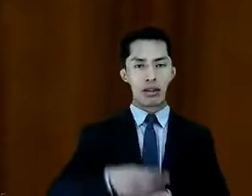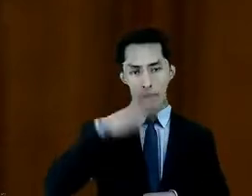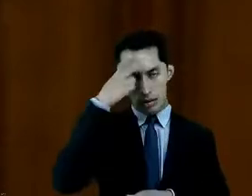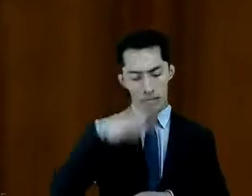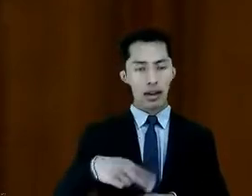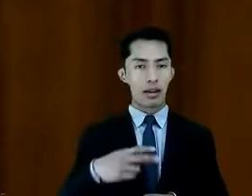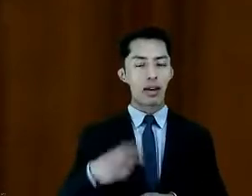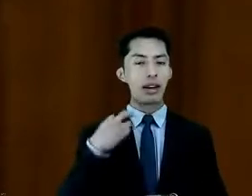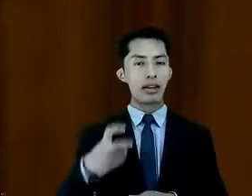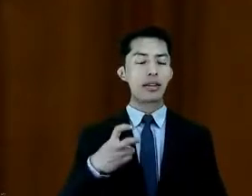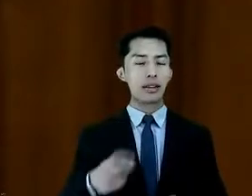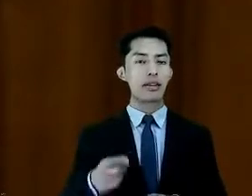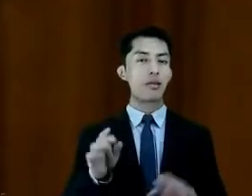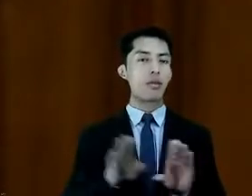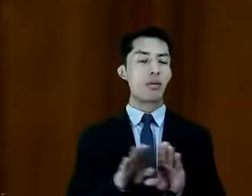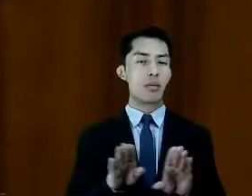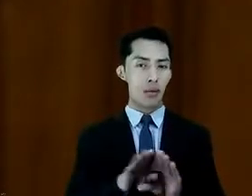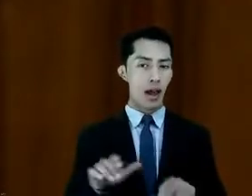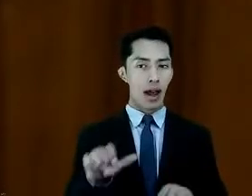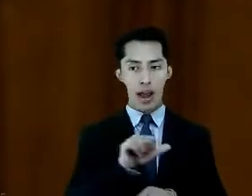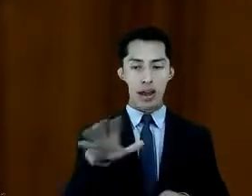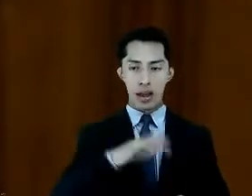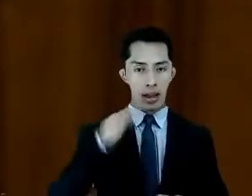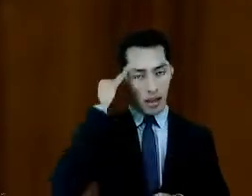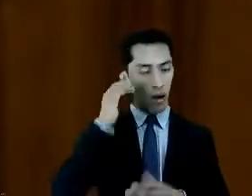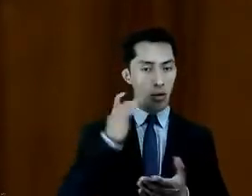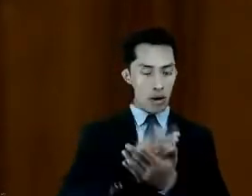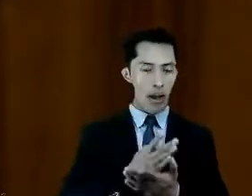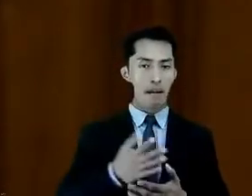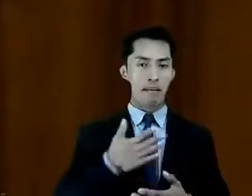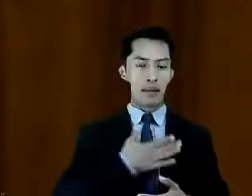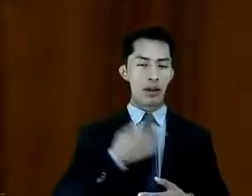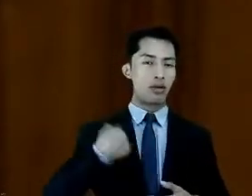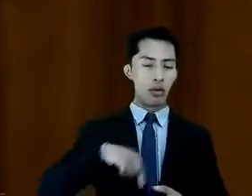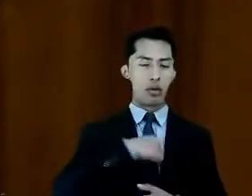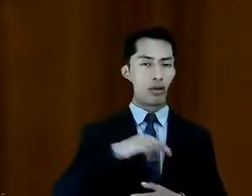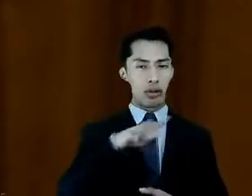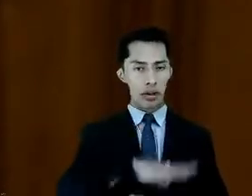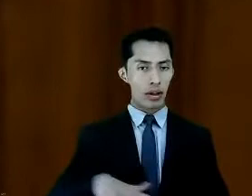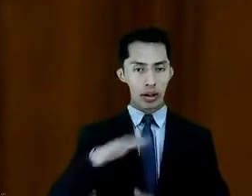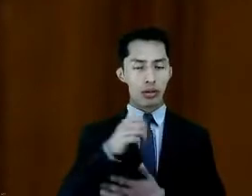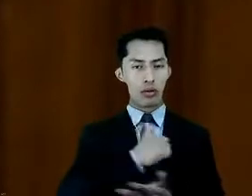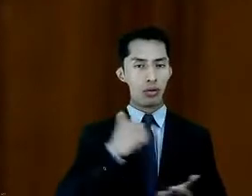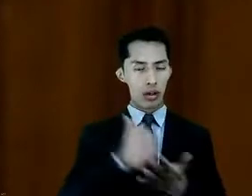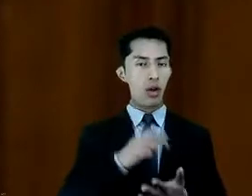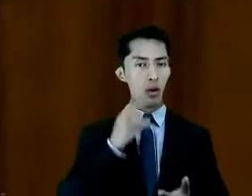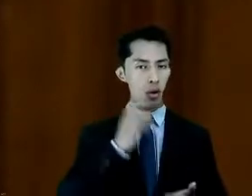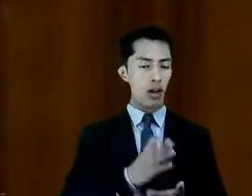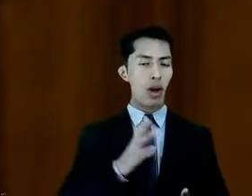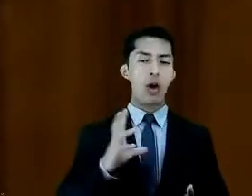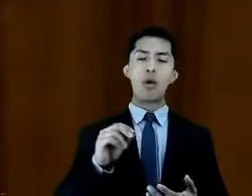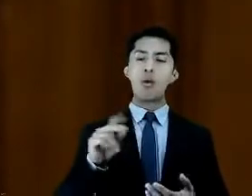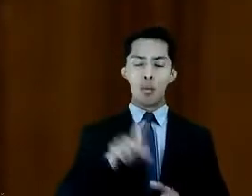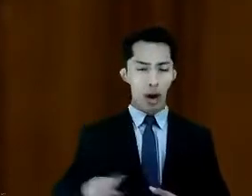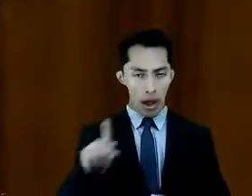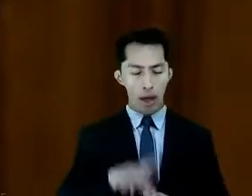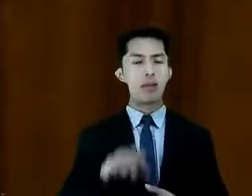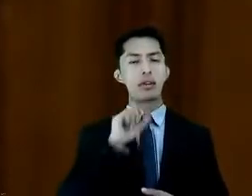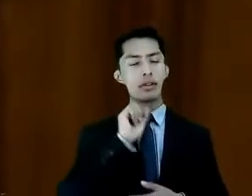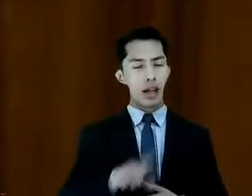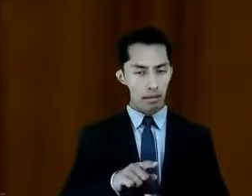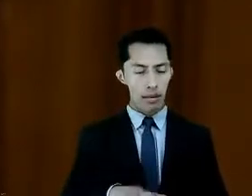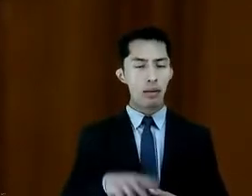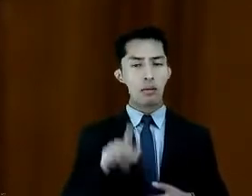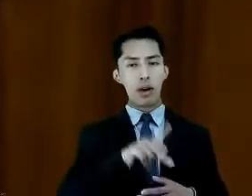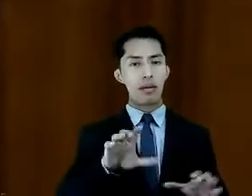México, no nada más hacia los indígenas, hacia nosotros en esta sociedad urbana, en la rural, hacia las